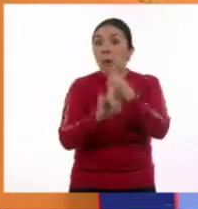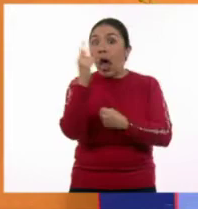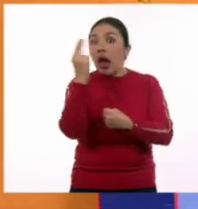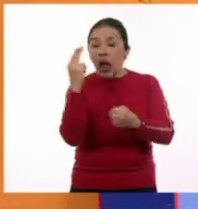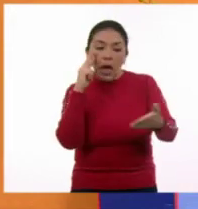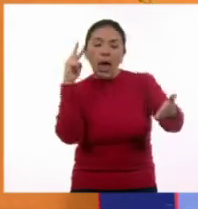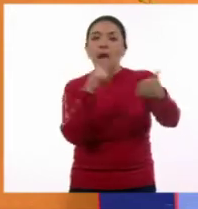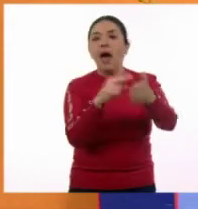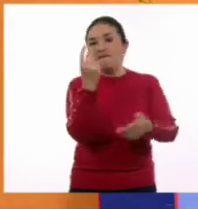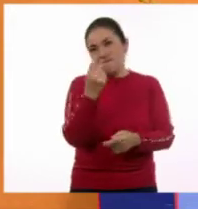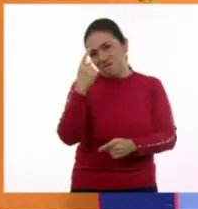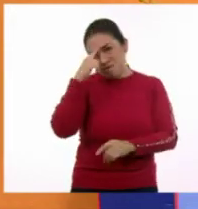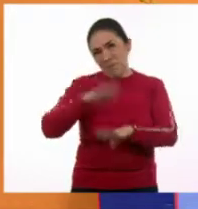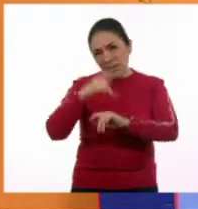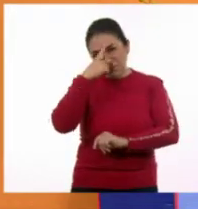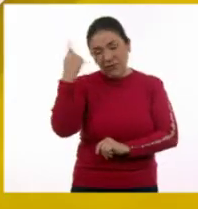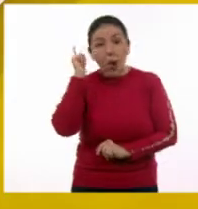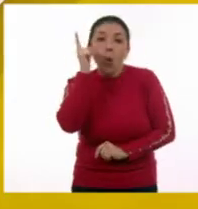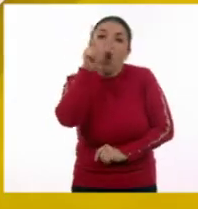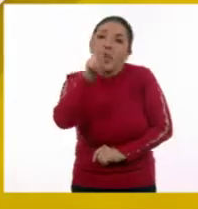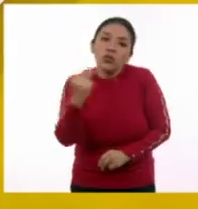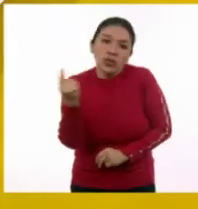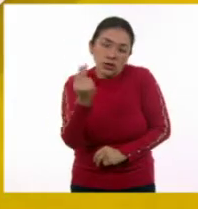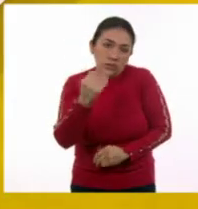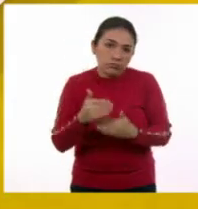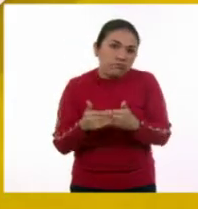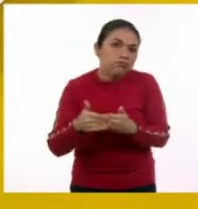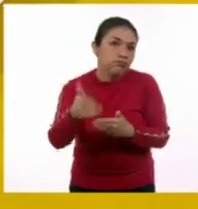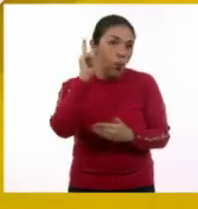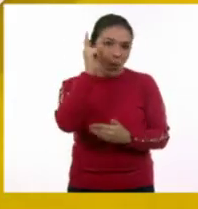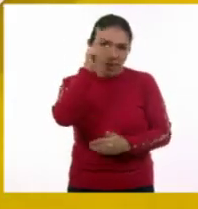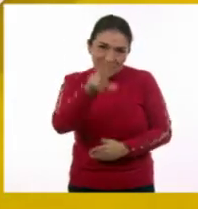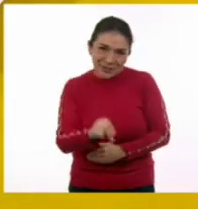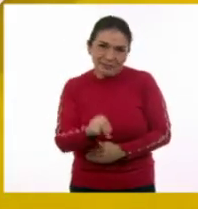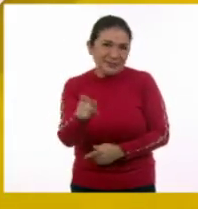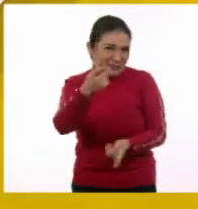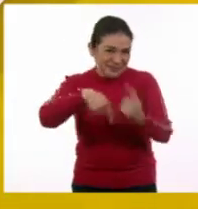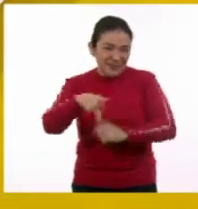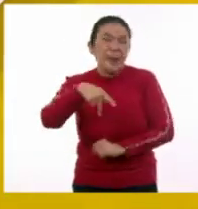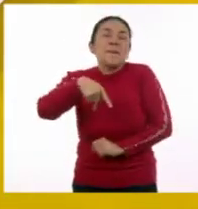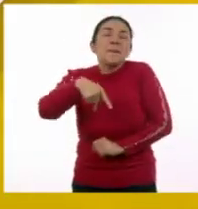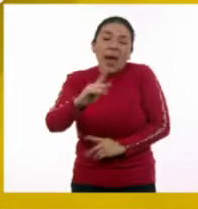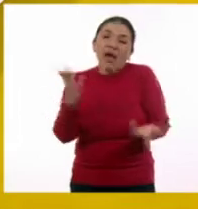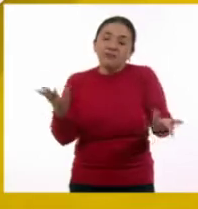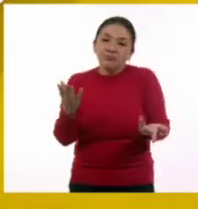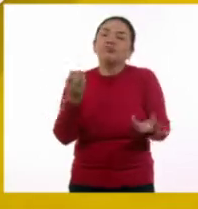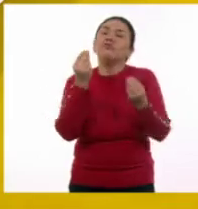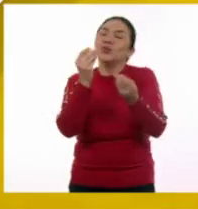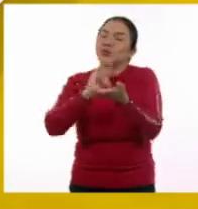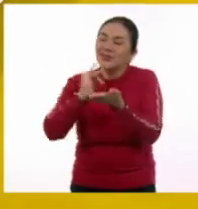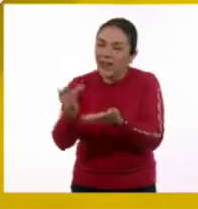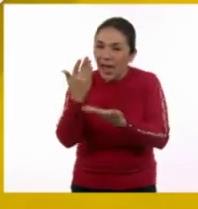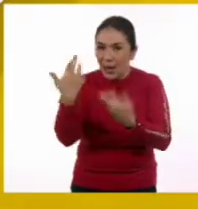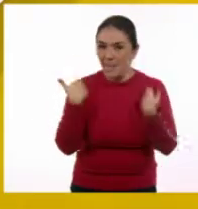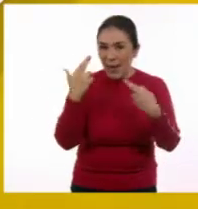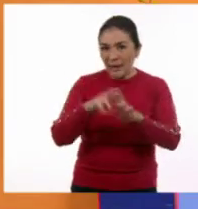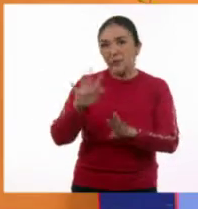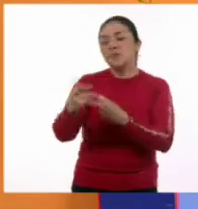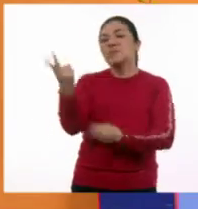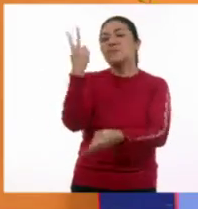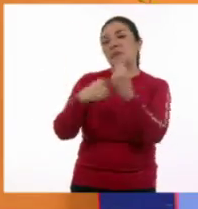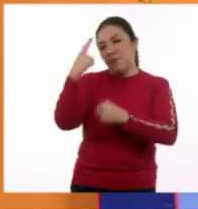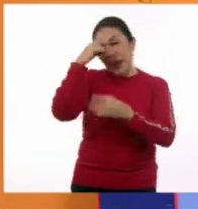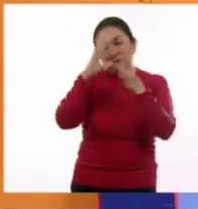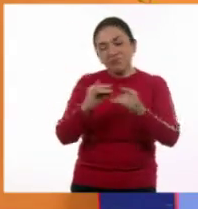de necesitarlos que espero que no sí esperemos que nadie los tenga que usar pero muchas gracias ruth por venir más